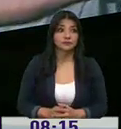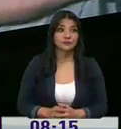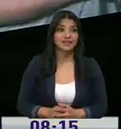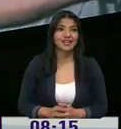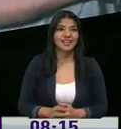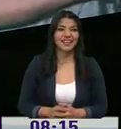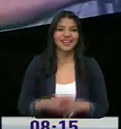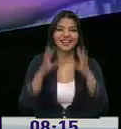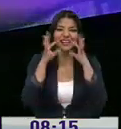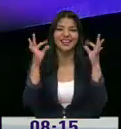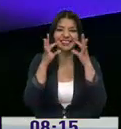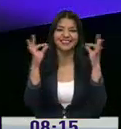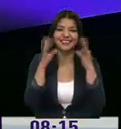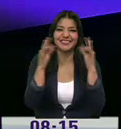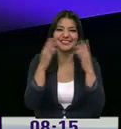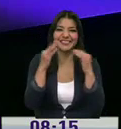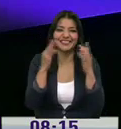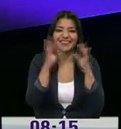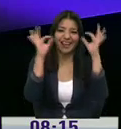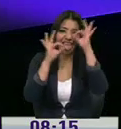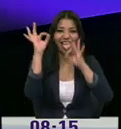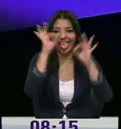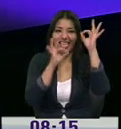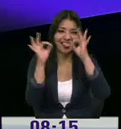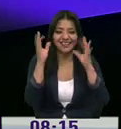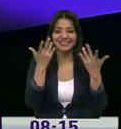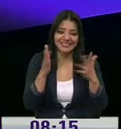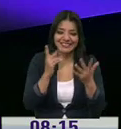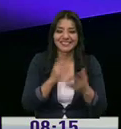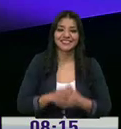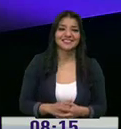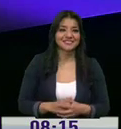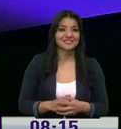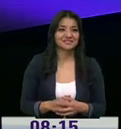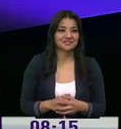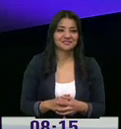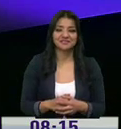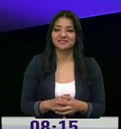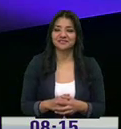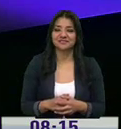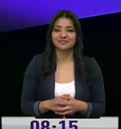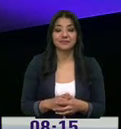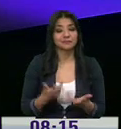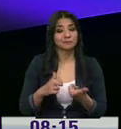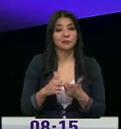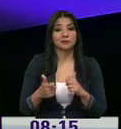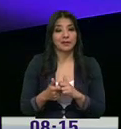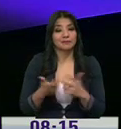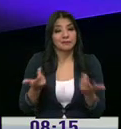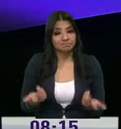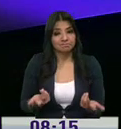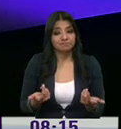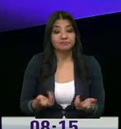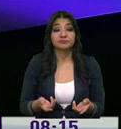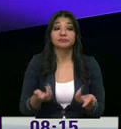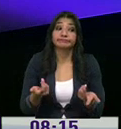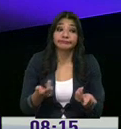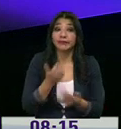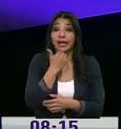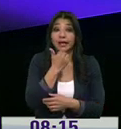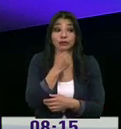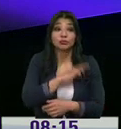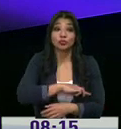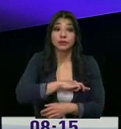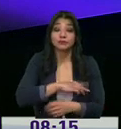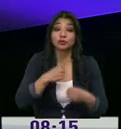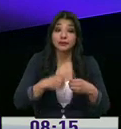El Michifús que está por ahí. ¿Qué problemas que tienen nuestros vecinos? Ojalá, por favor, alguien del municipio que vio esto, encargado del